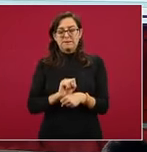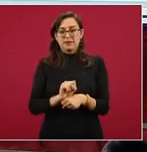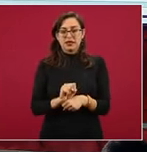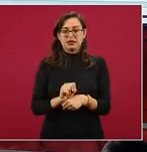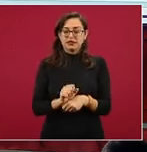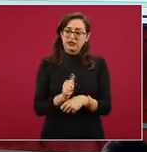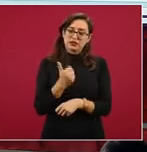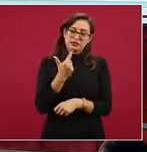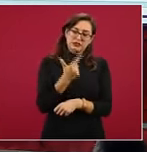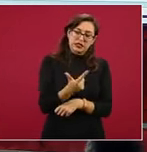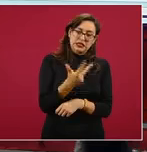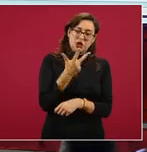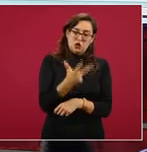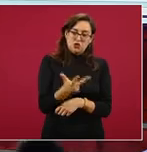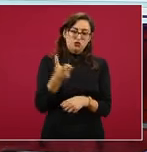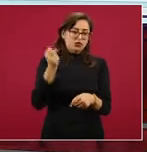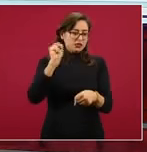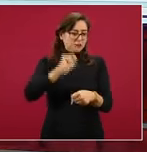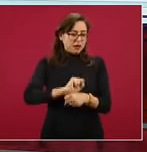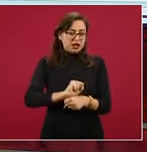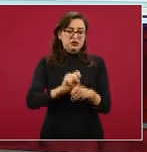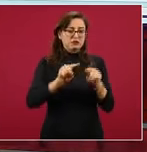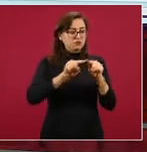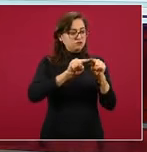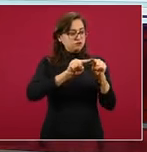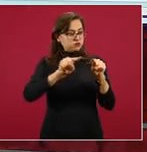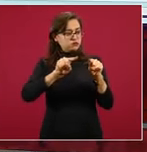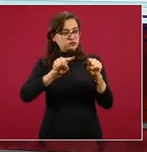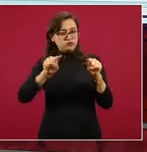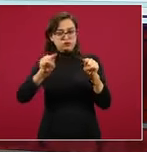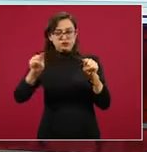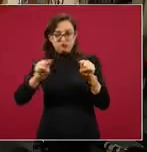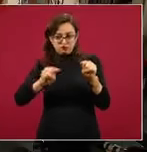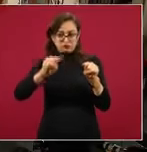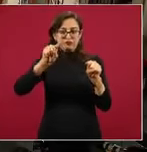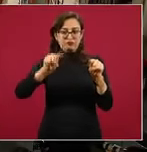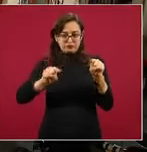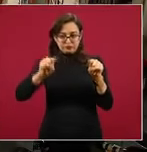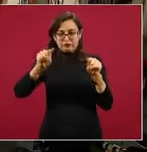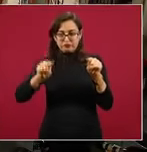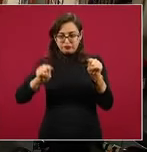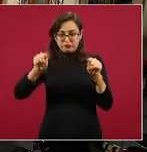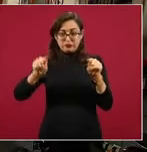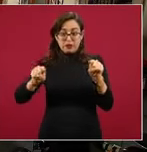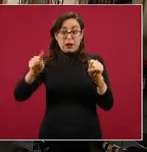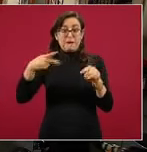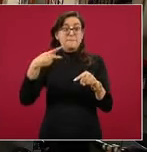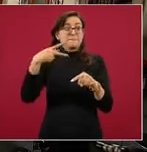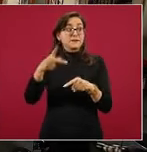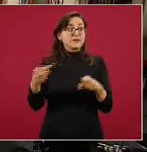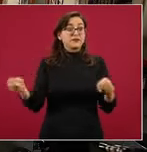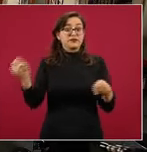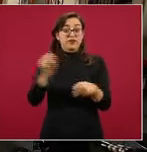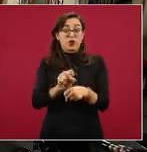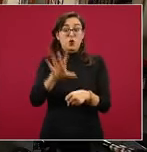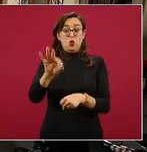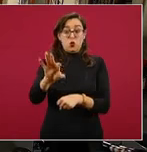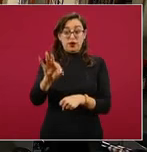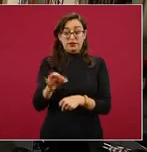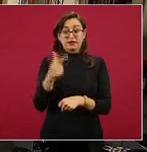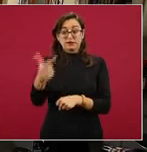4, 7 u 8 semanas con una meseta, con subidas y bajadas, pero a partir de la semana 47